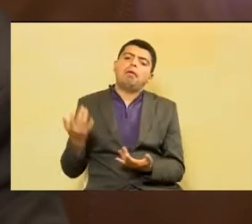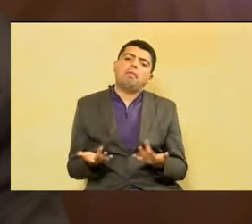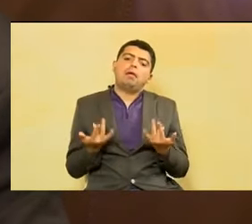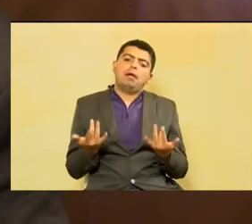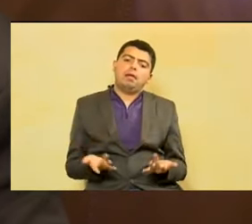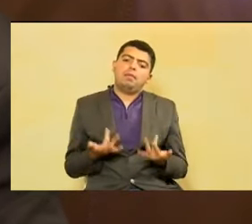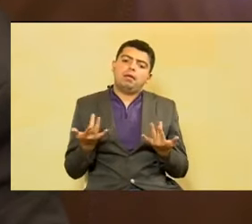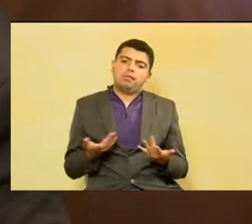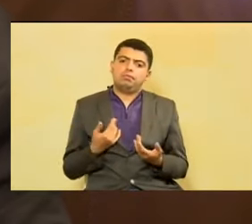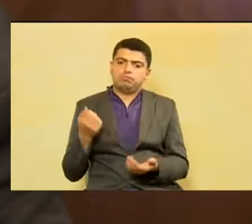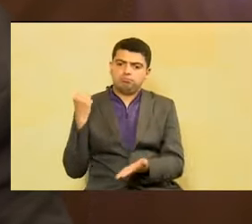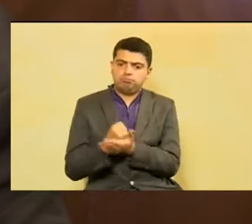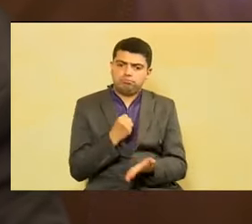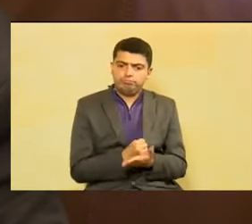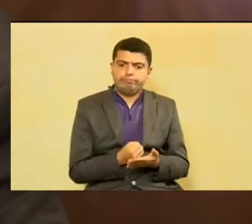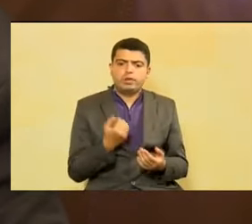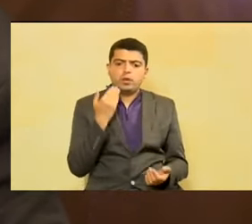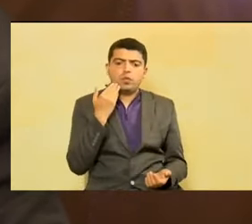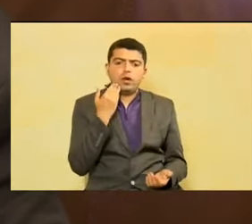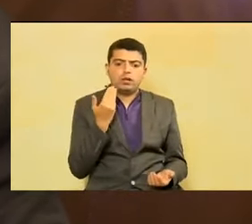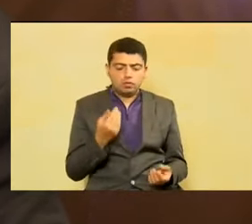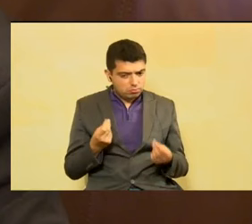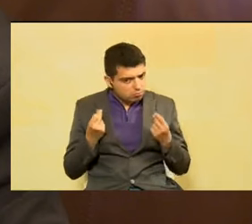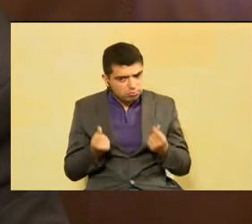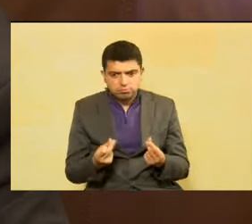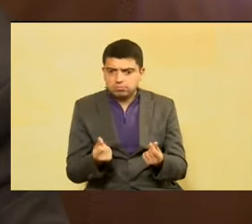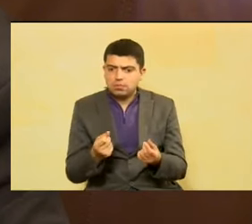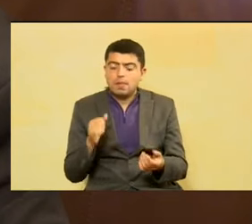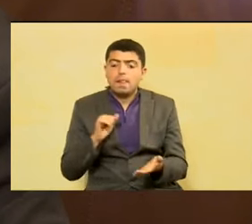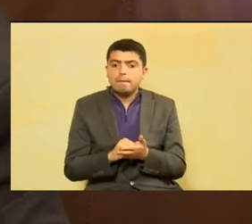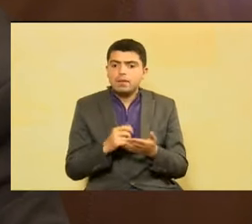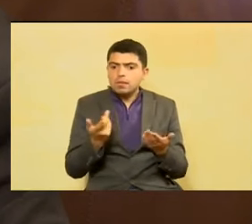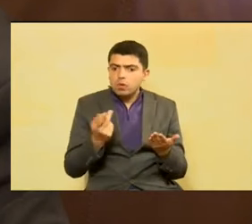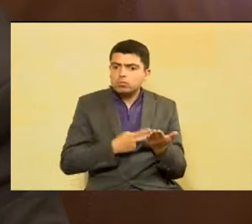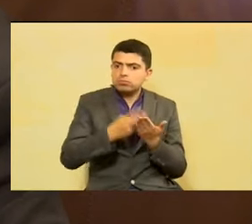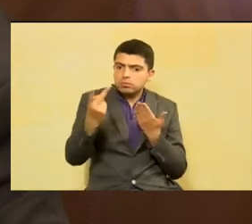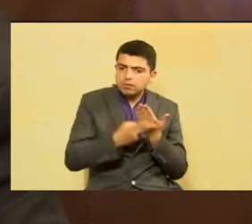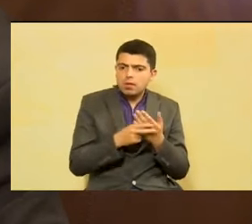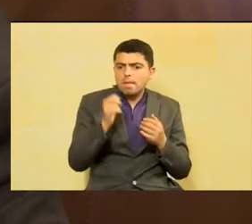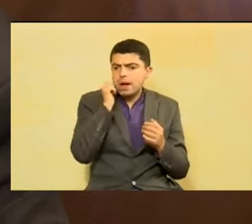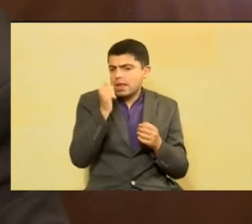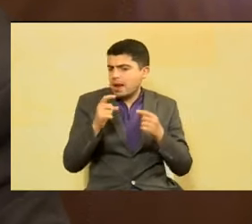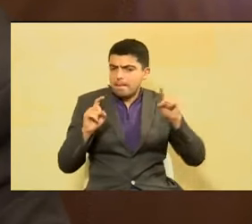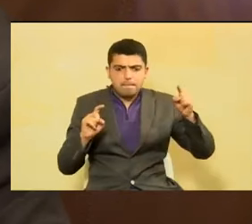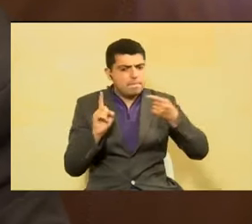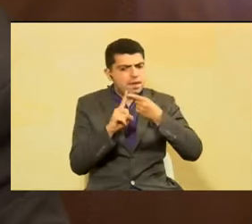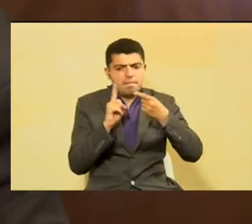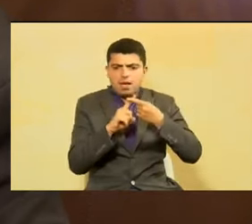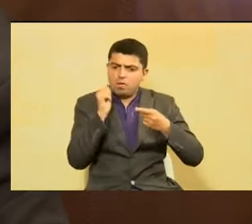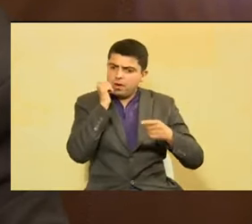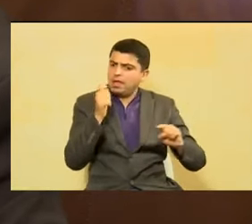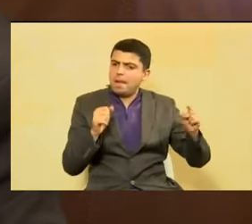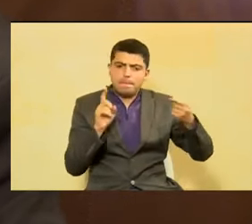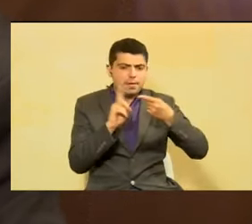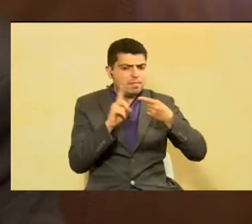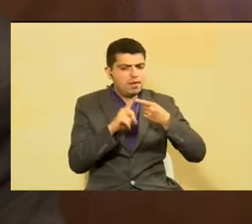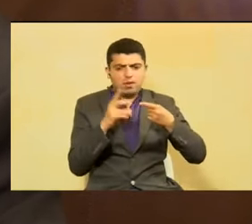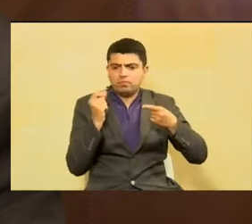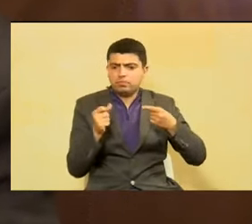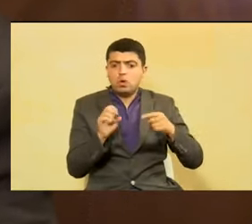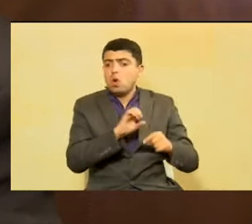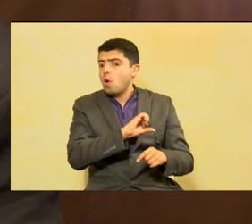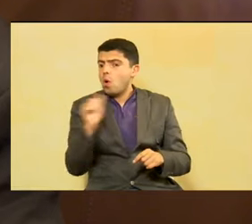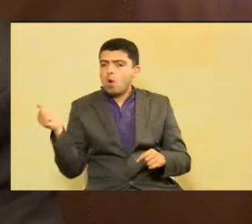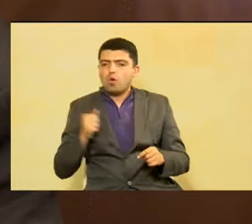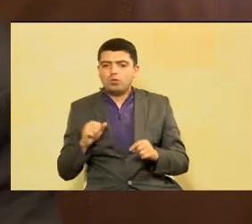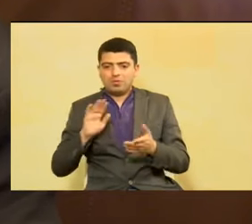se apruebe que se apruebe pero por lo menos que entre Ojalá de primero mañana en el orden del día o el del Ministerio de